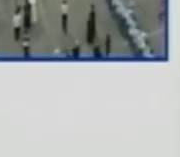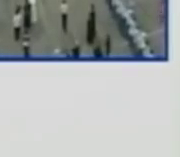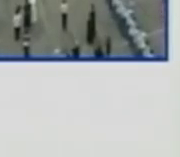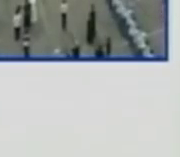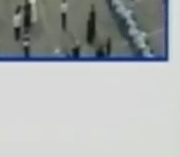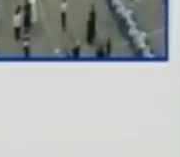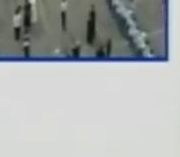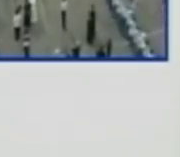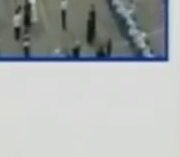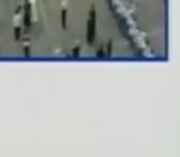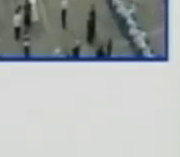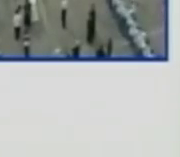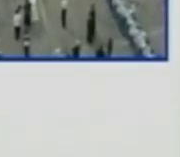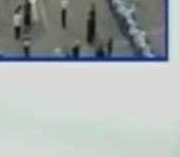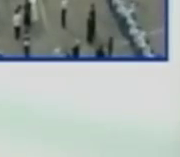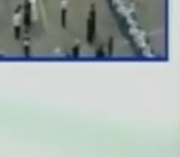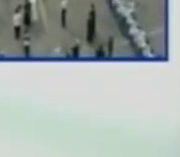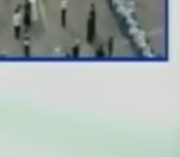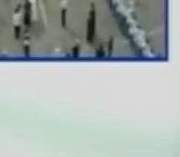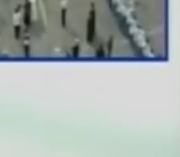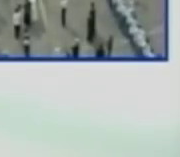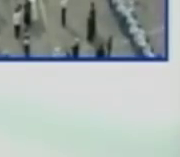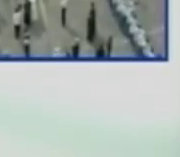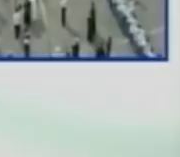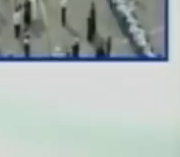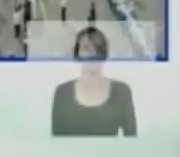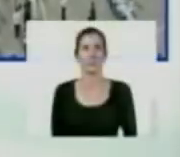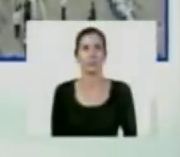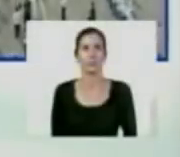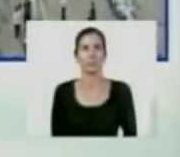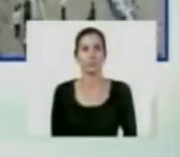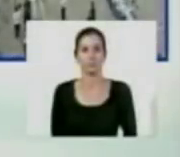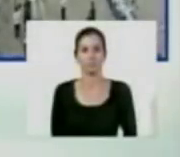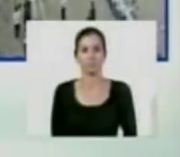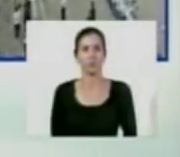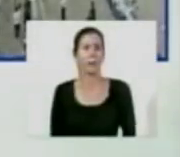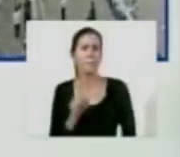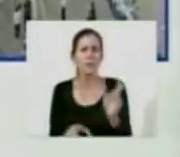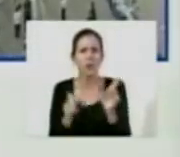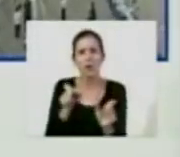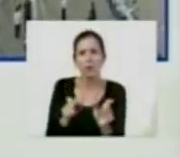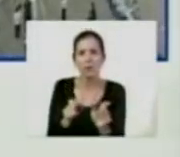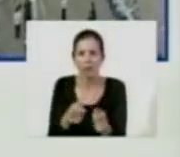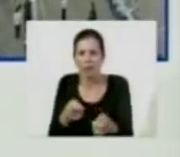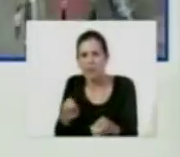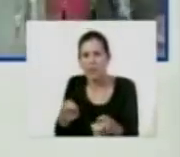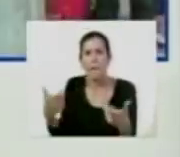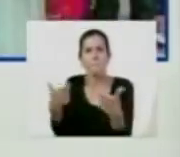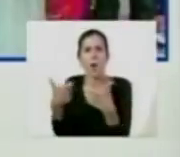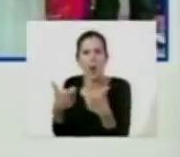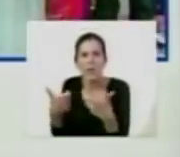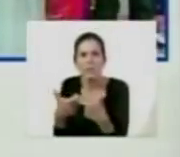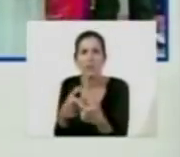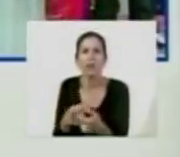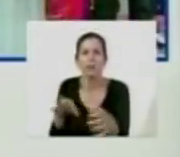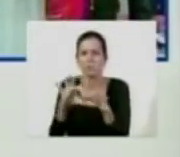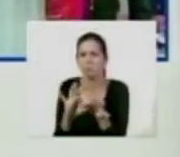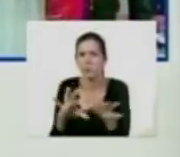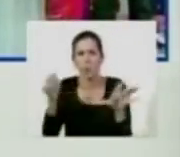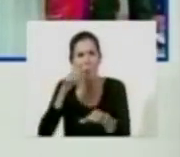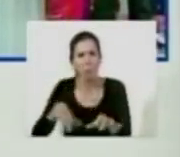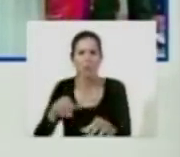los que promuevan la violencia y la división de los venezolanos. Los que promuevan el desconocimiento de las leyes de la Constitución